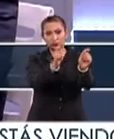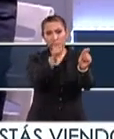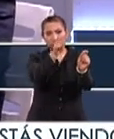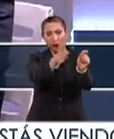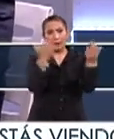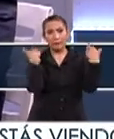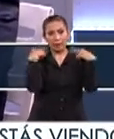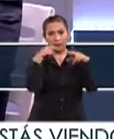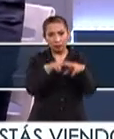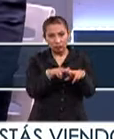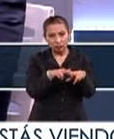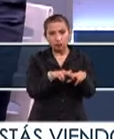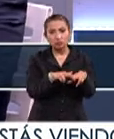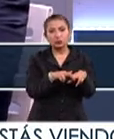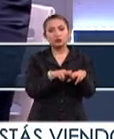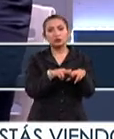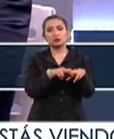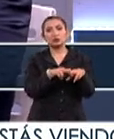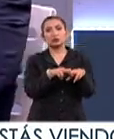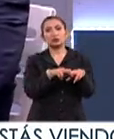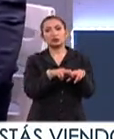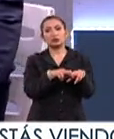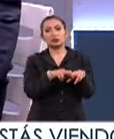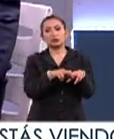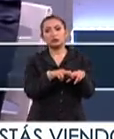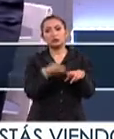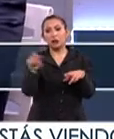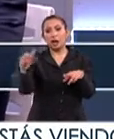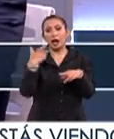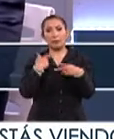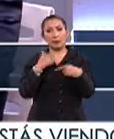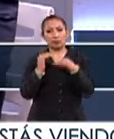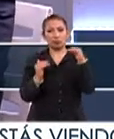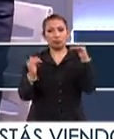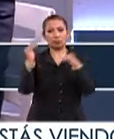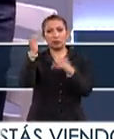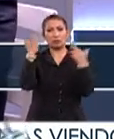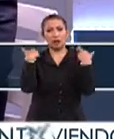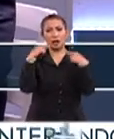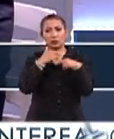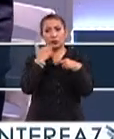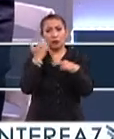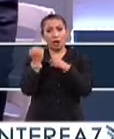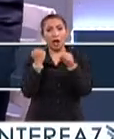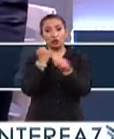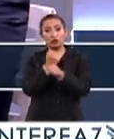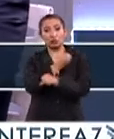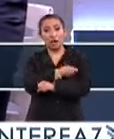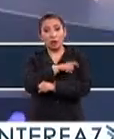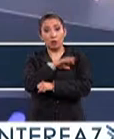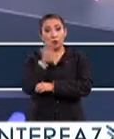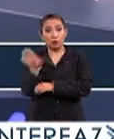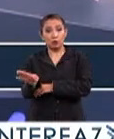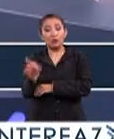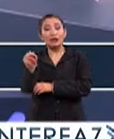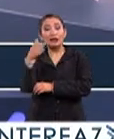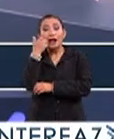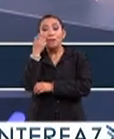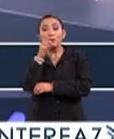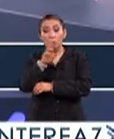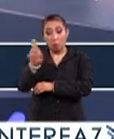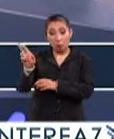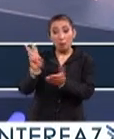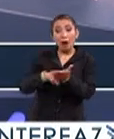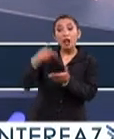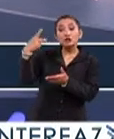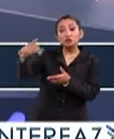al docente, al decano docente en salud, que lo que buscamos es